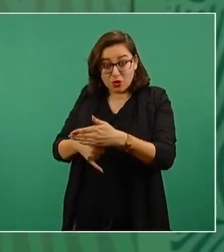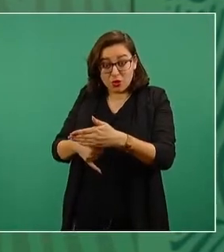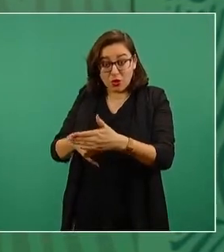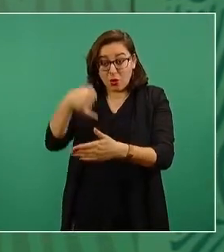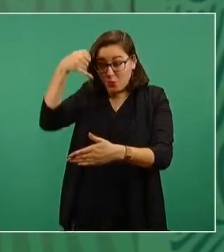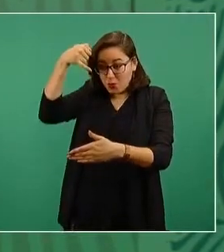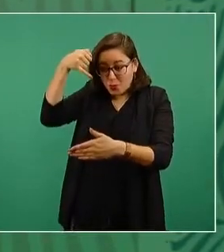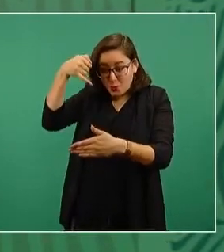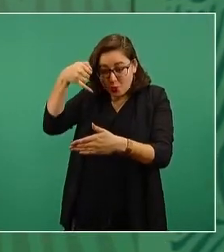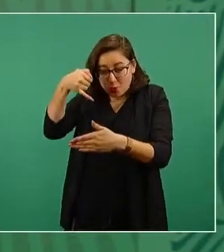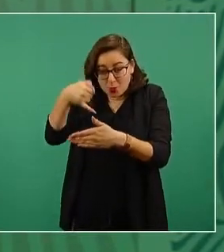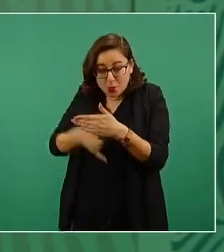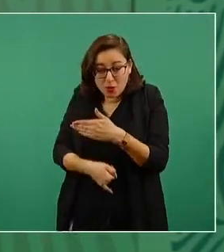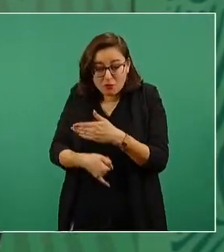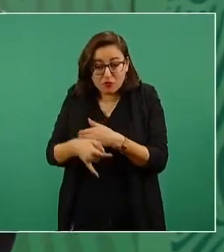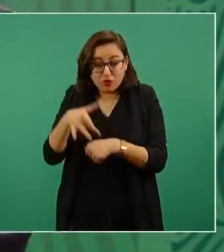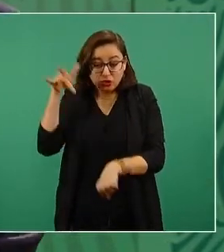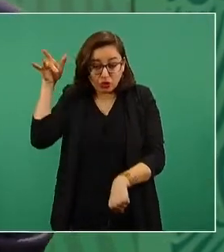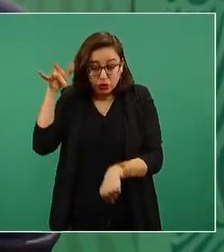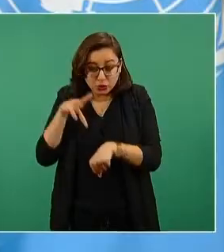al